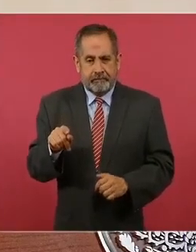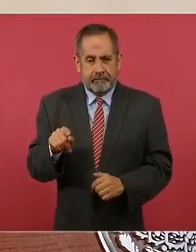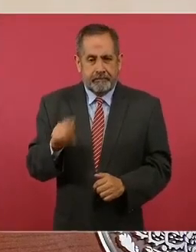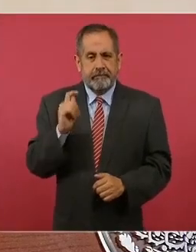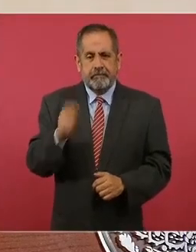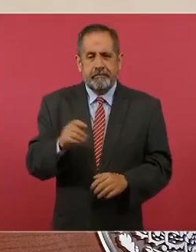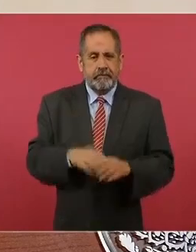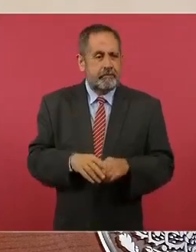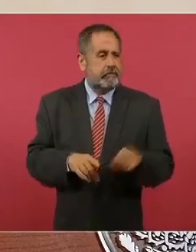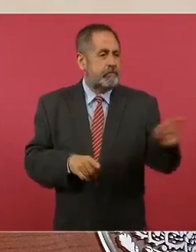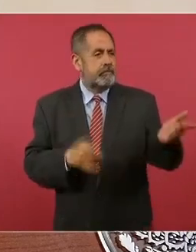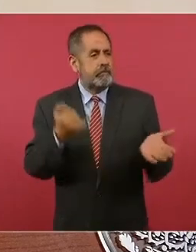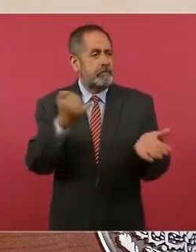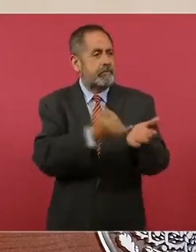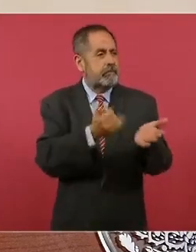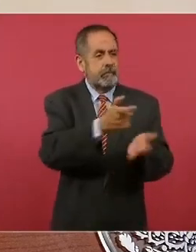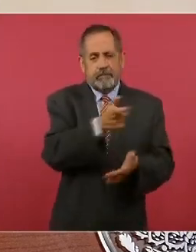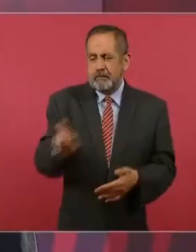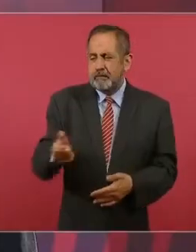que no pagaran impuestos